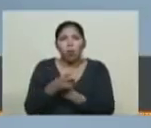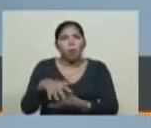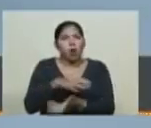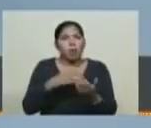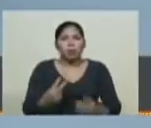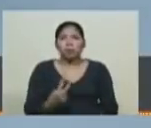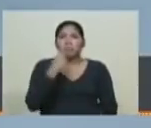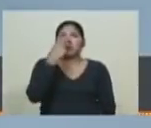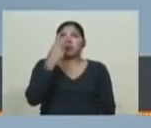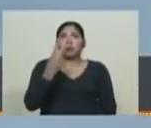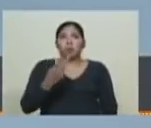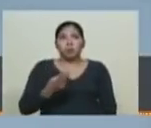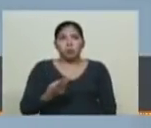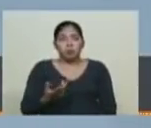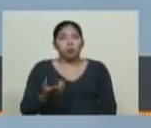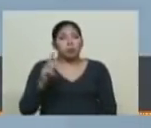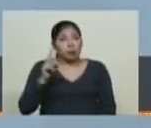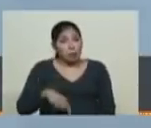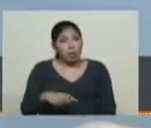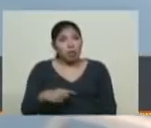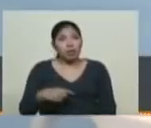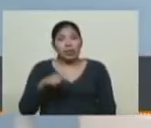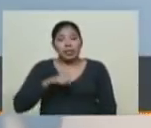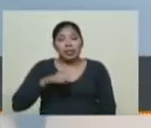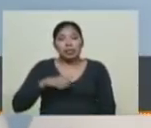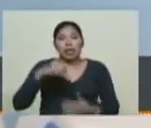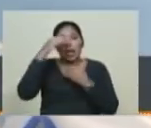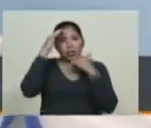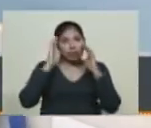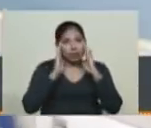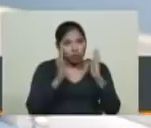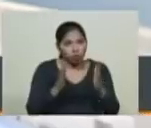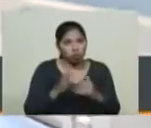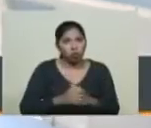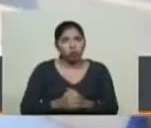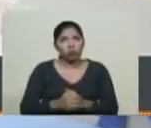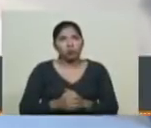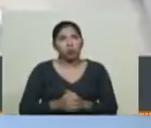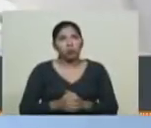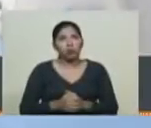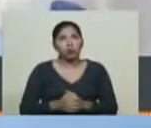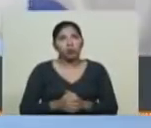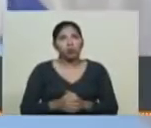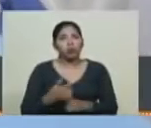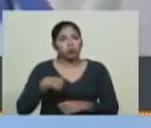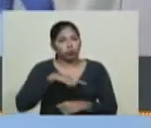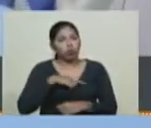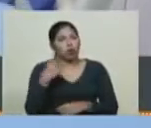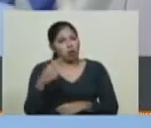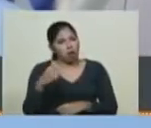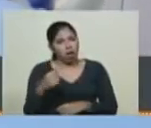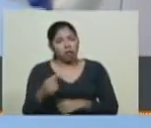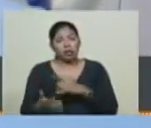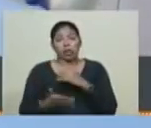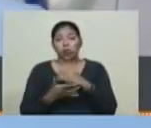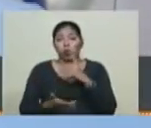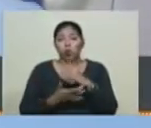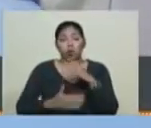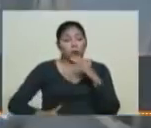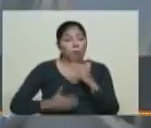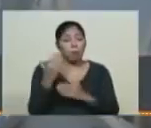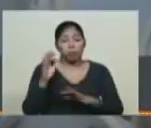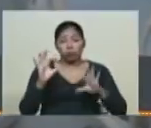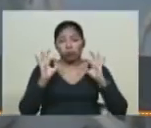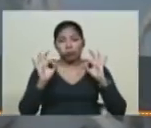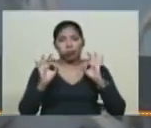respiratorios que de repente necesitan atención asistida con ventilador, lo tenemos, de última generación,